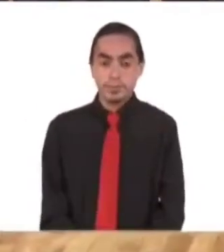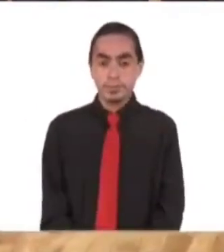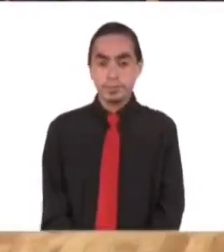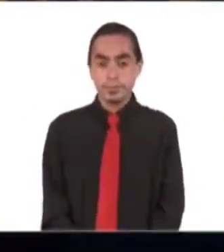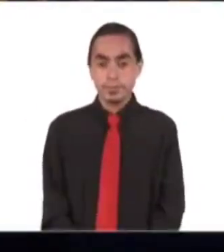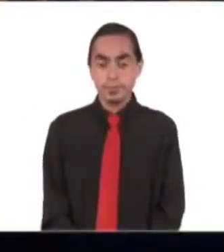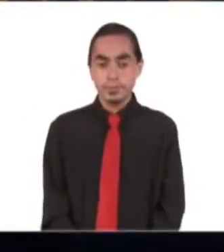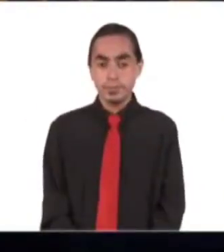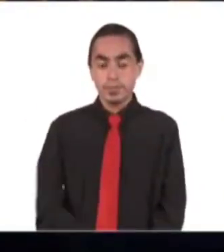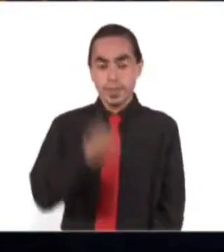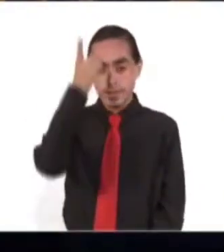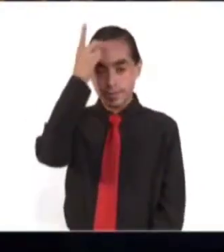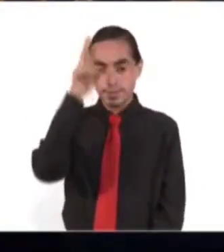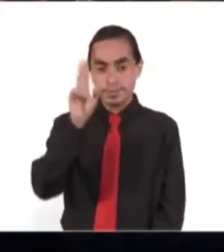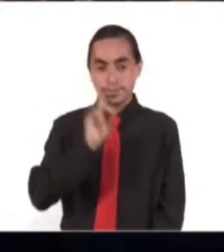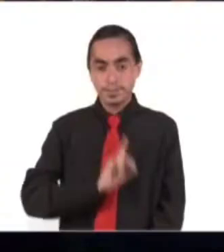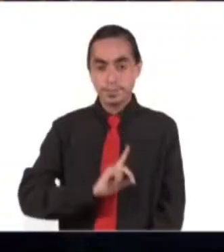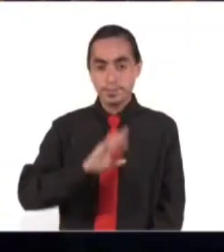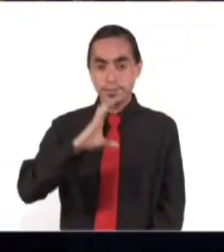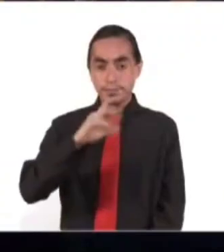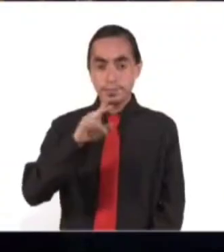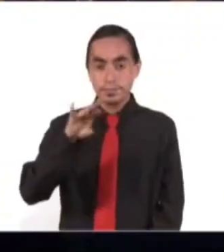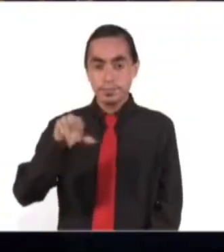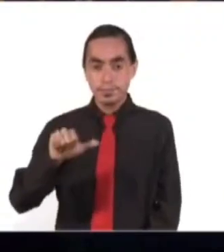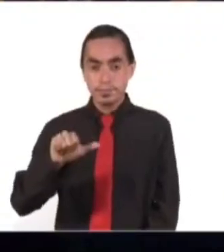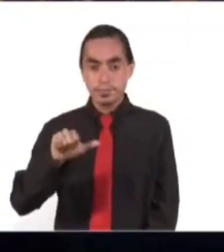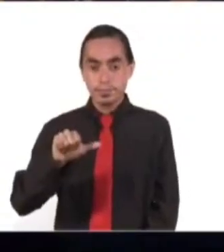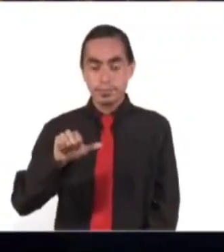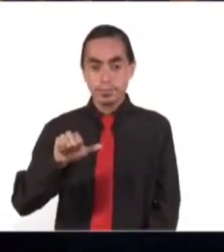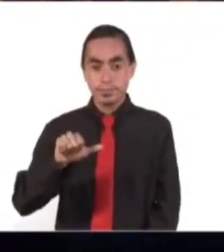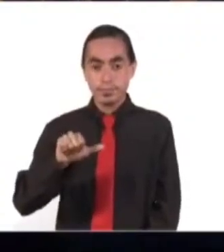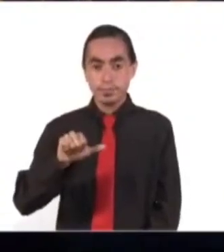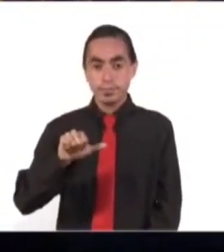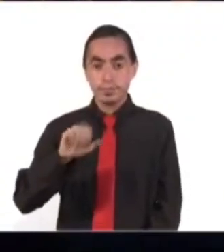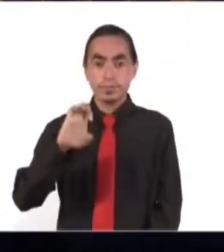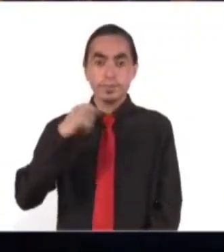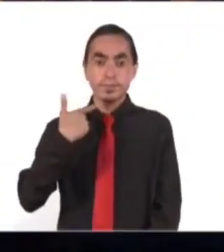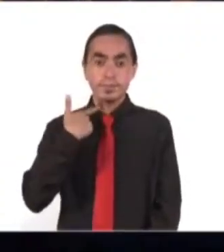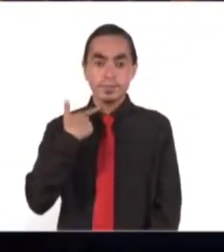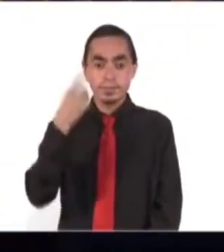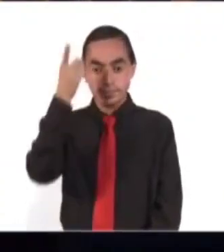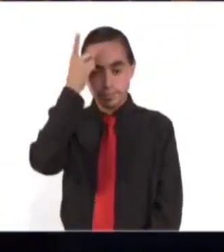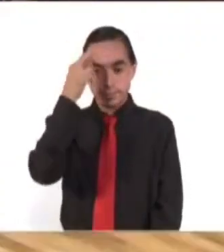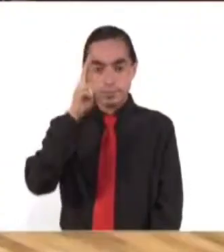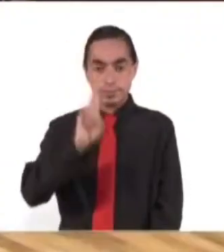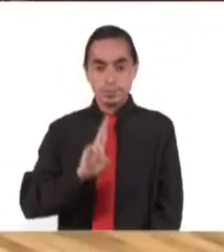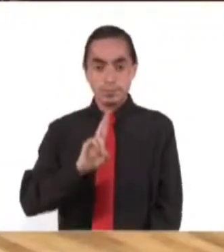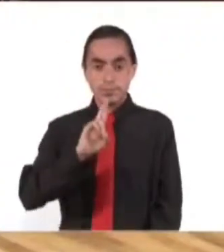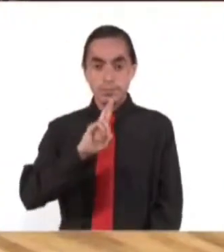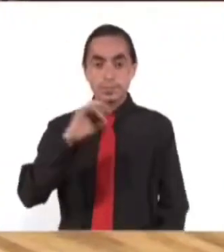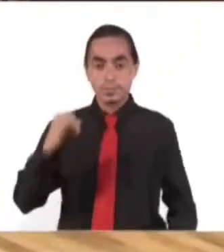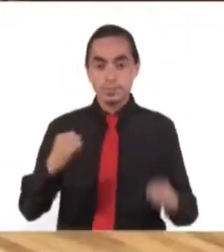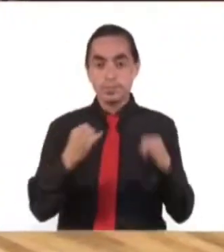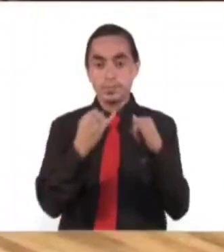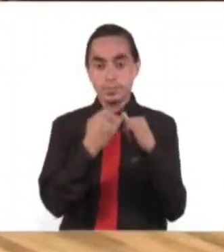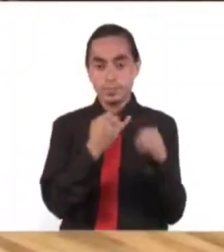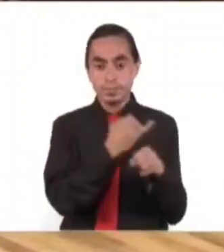La doctora Cristina Oemichen, exdirectora del Instituto de Investigaciones Antropológicas de la